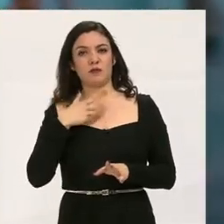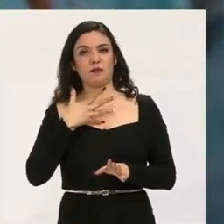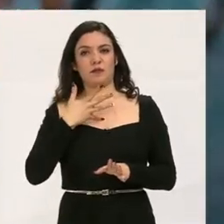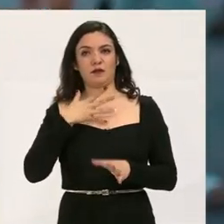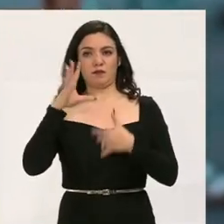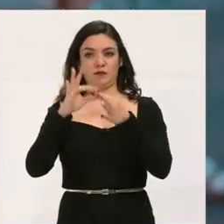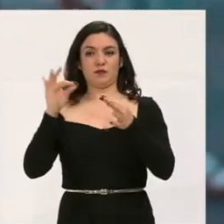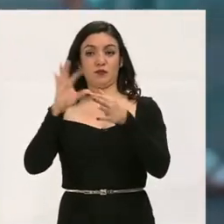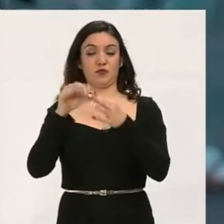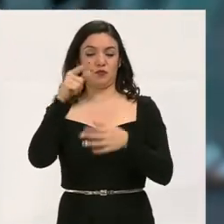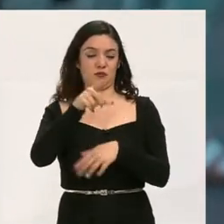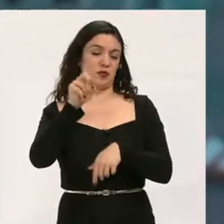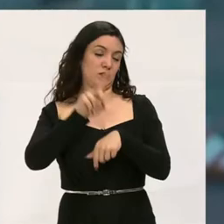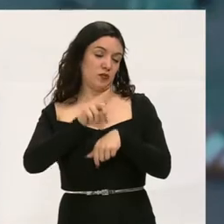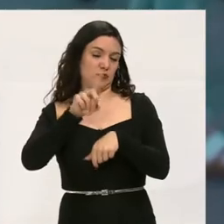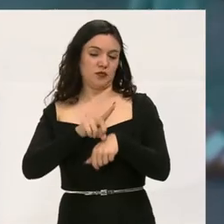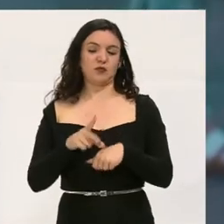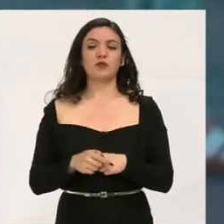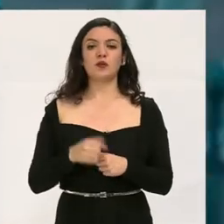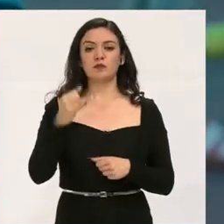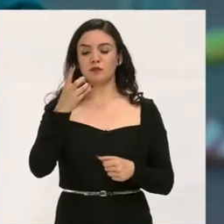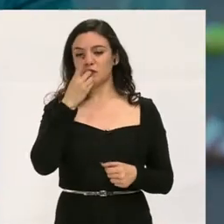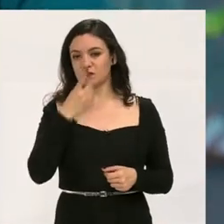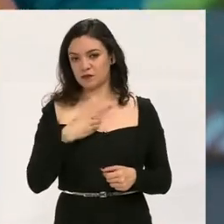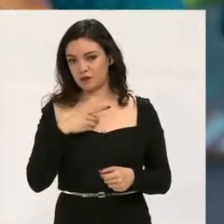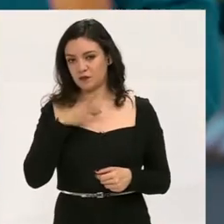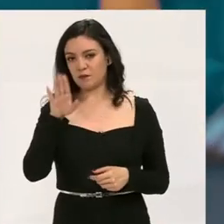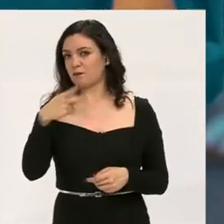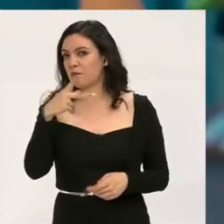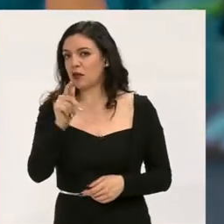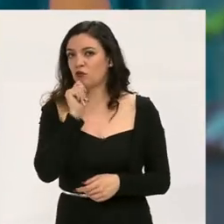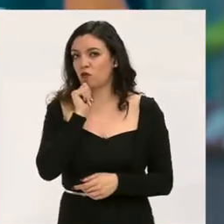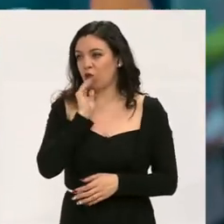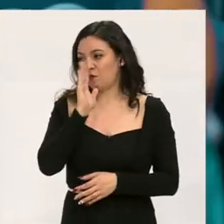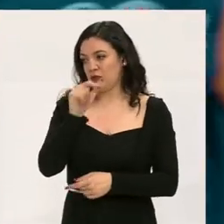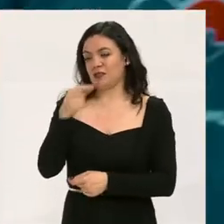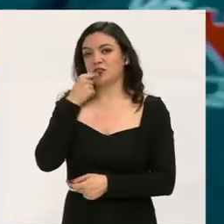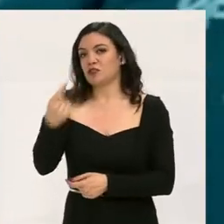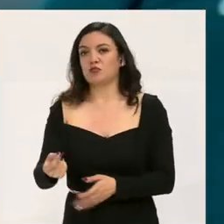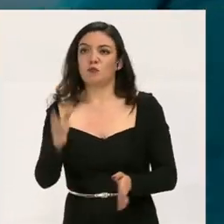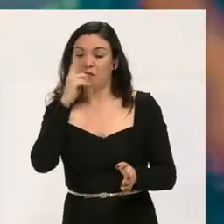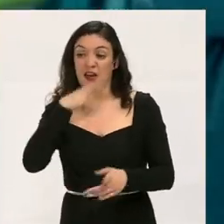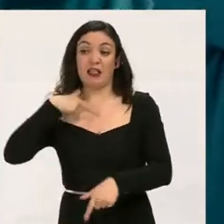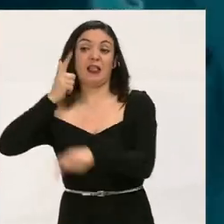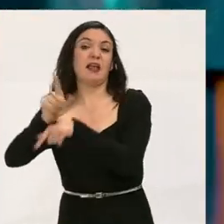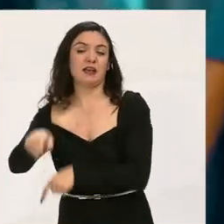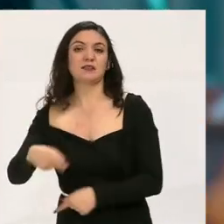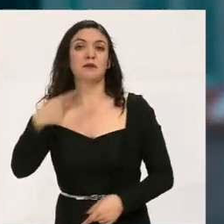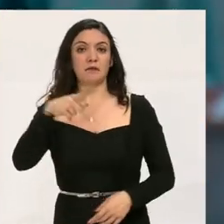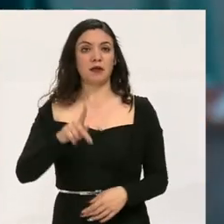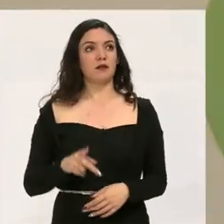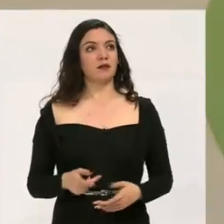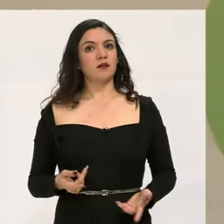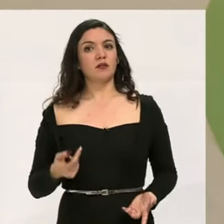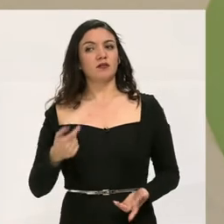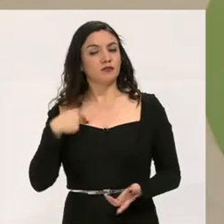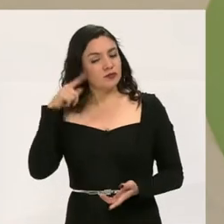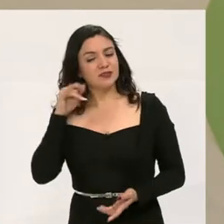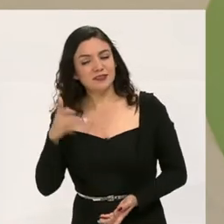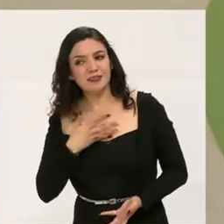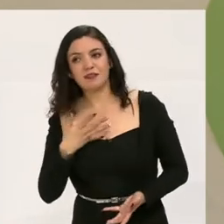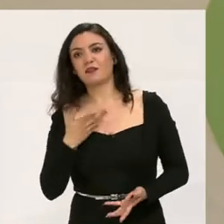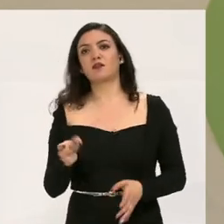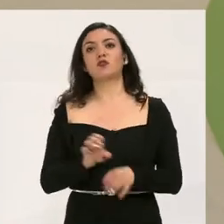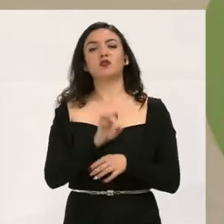que me comentó el paidopsiquiatra. Y me dice, pues que está muy pequeño para diagnosticar autismo. Le digo, pero pues las tiene